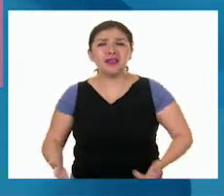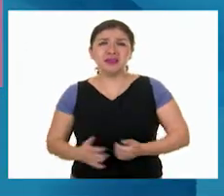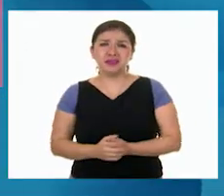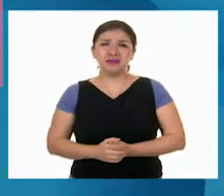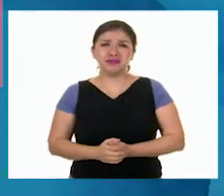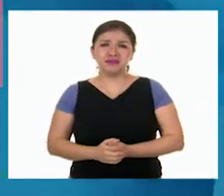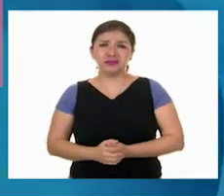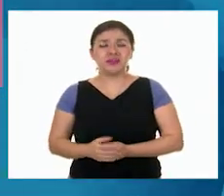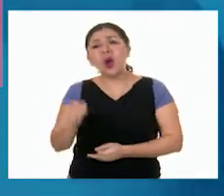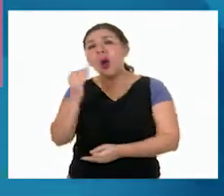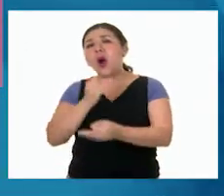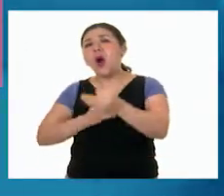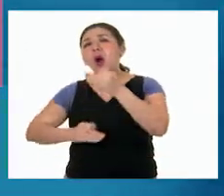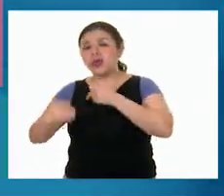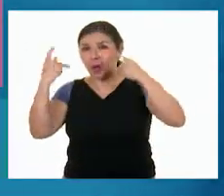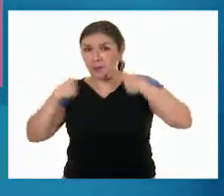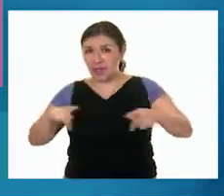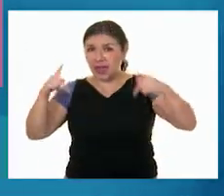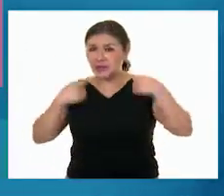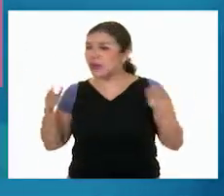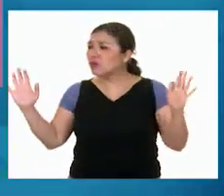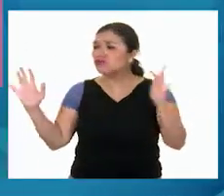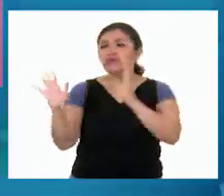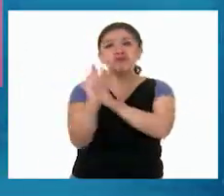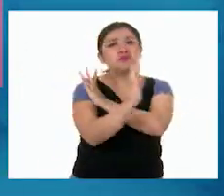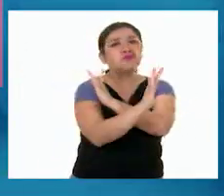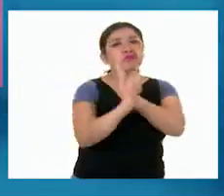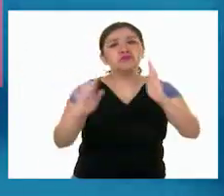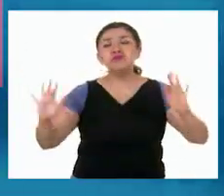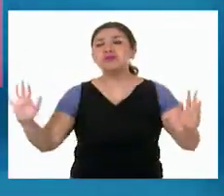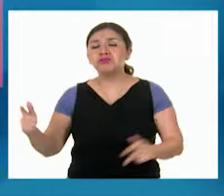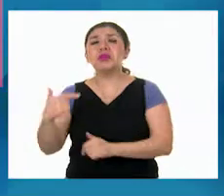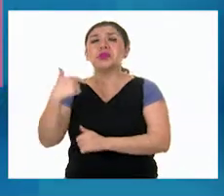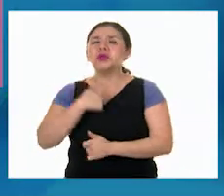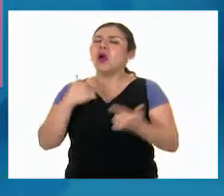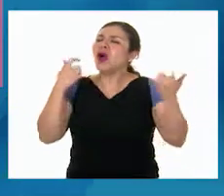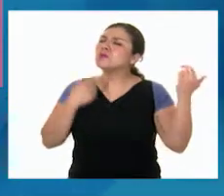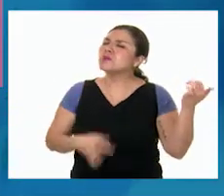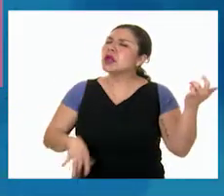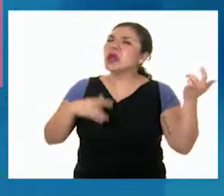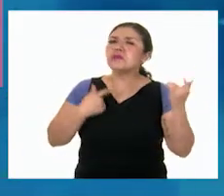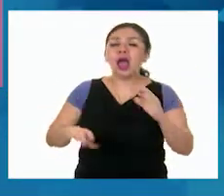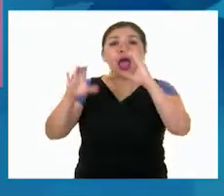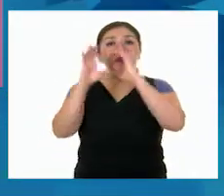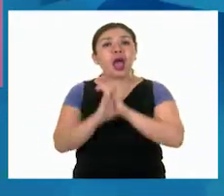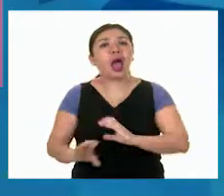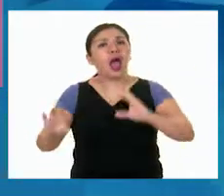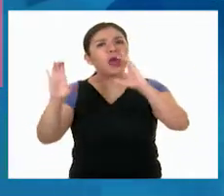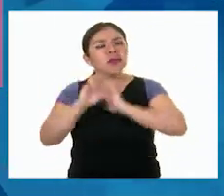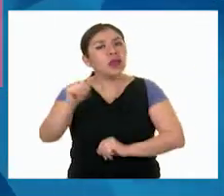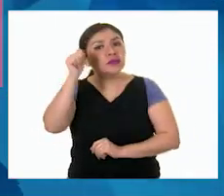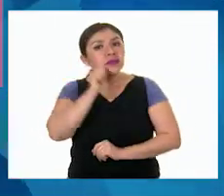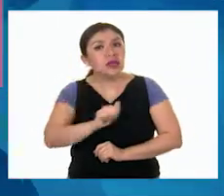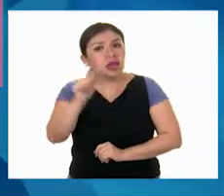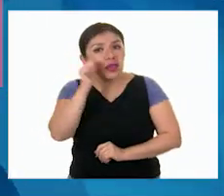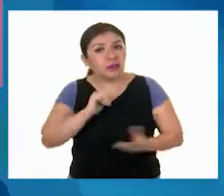a todo pasajero sin dudar ni un momento.